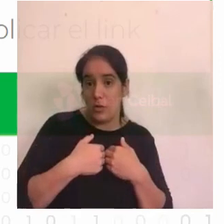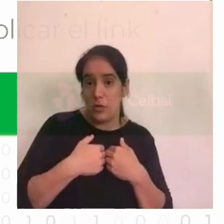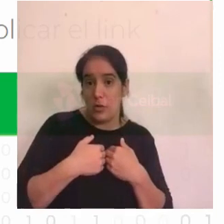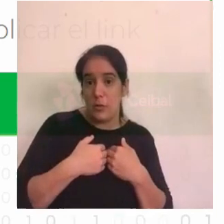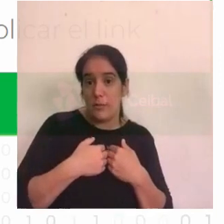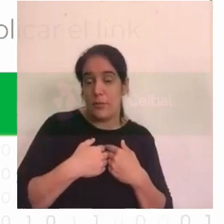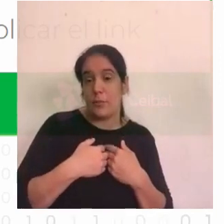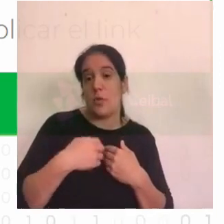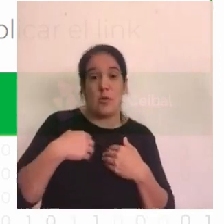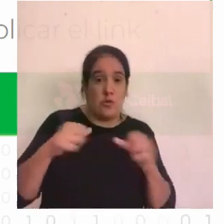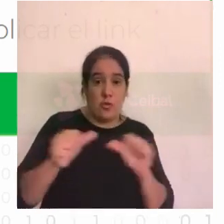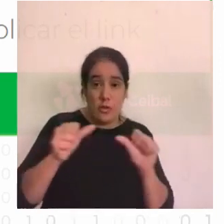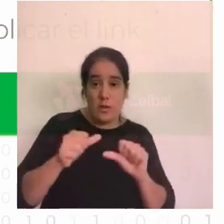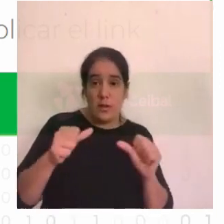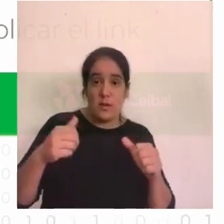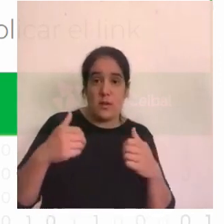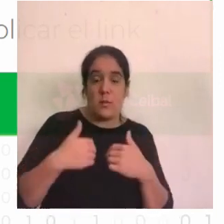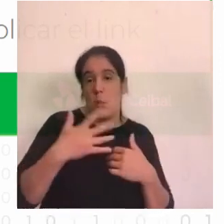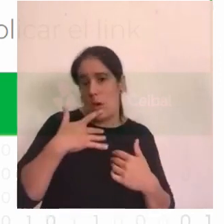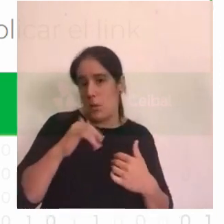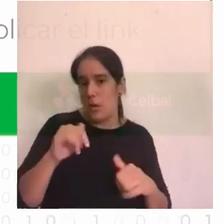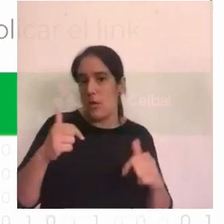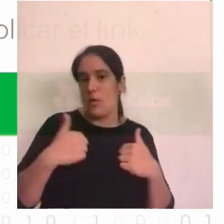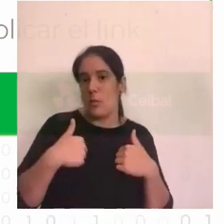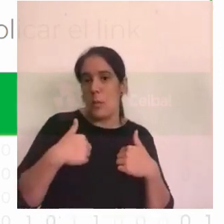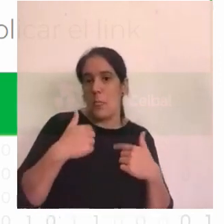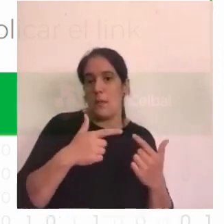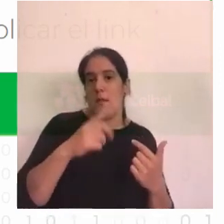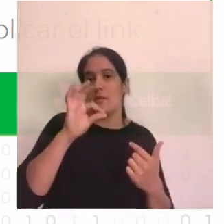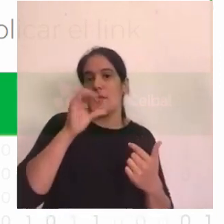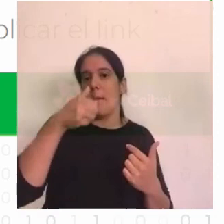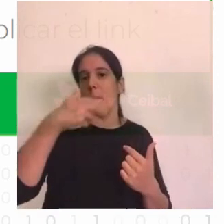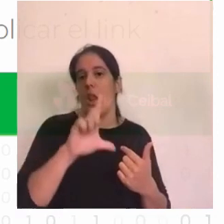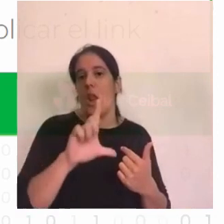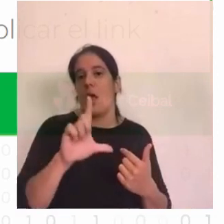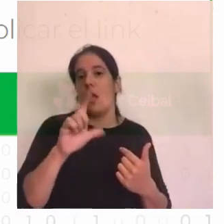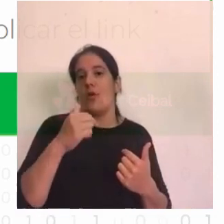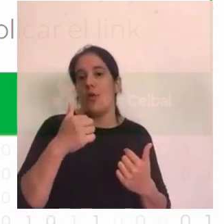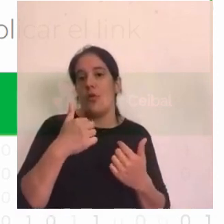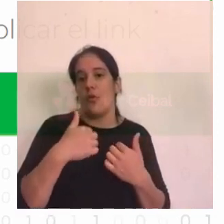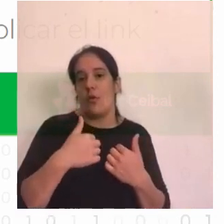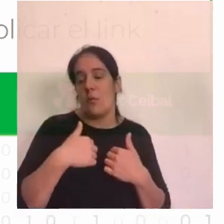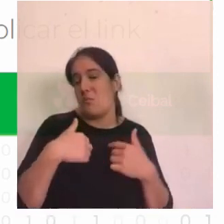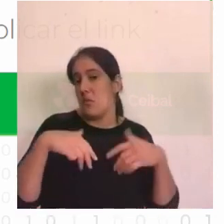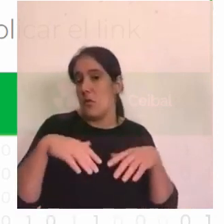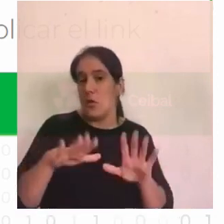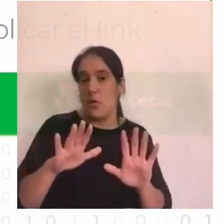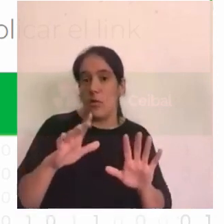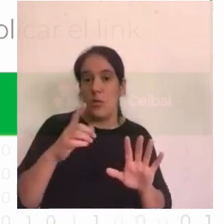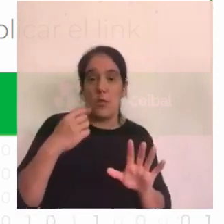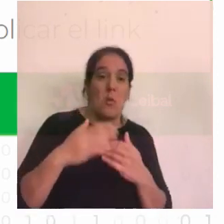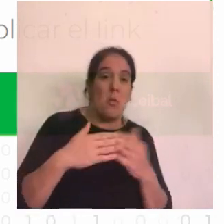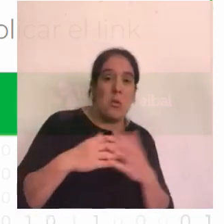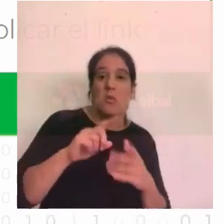del sample que usé. Por ejemplo, si usé en una sample donde no estoy considerando los missing, o una sample donde